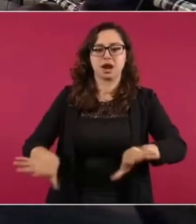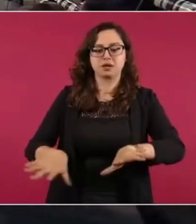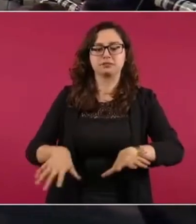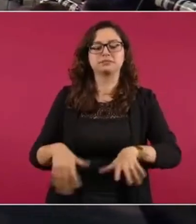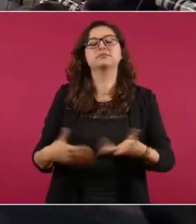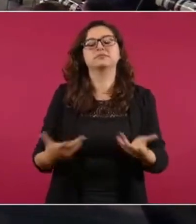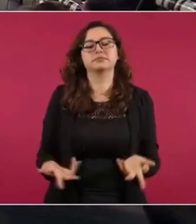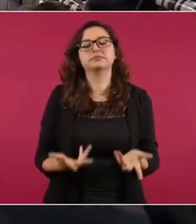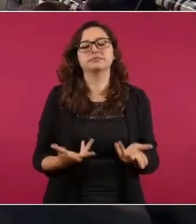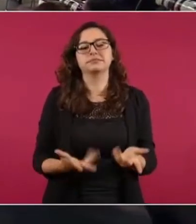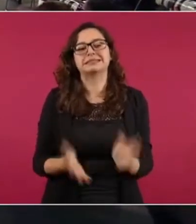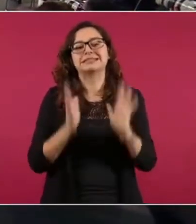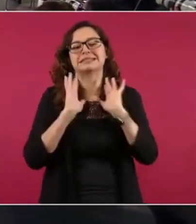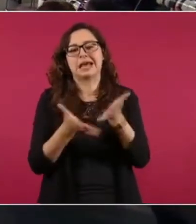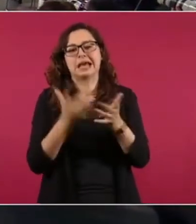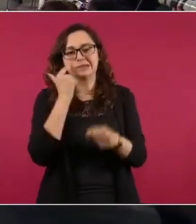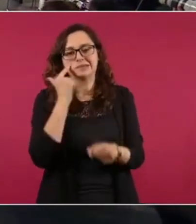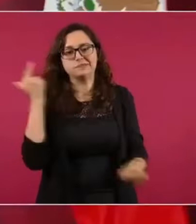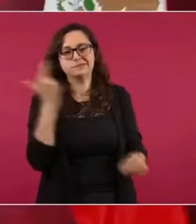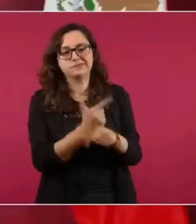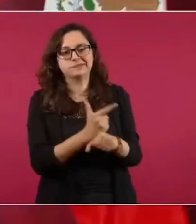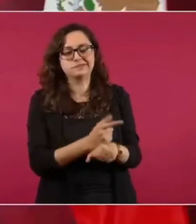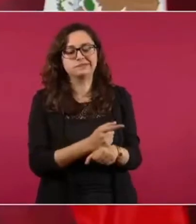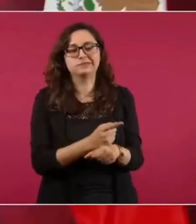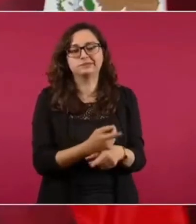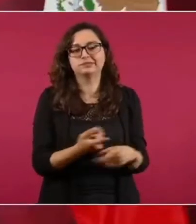que lanzan una campaña